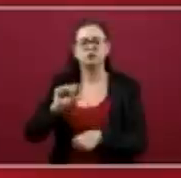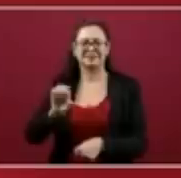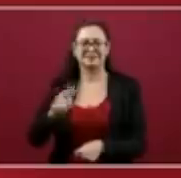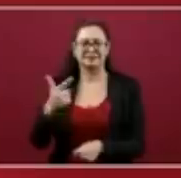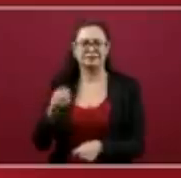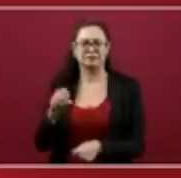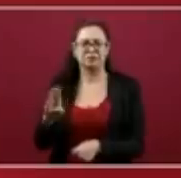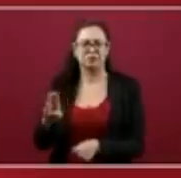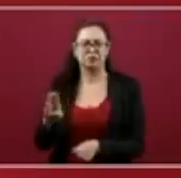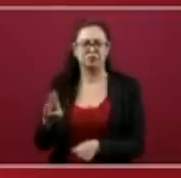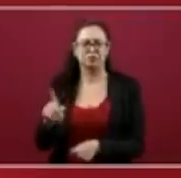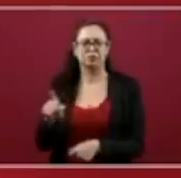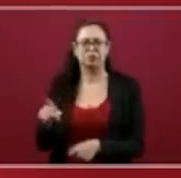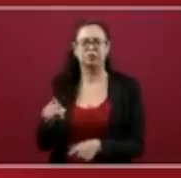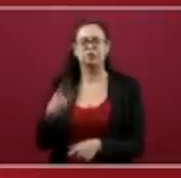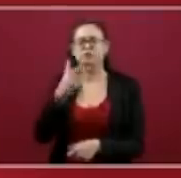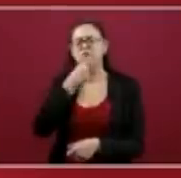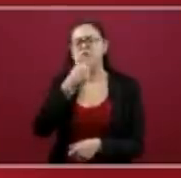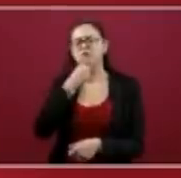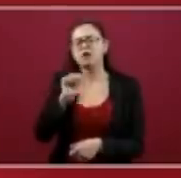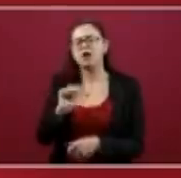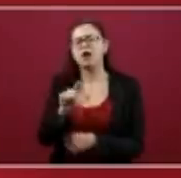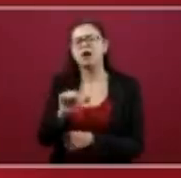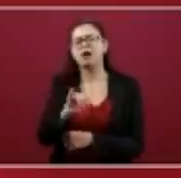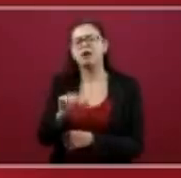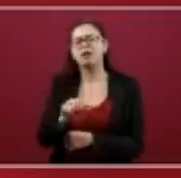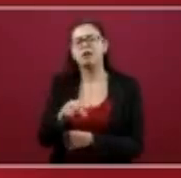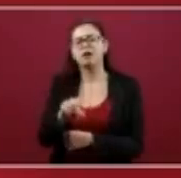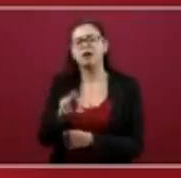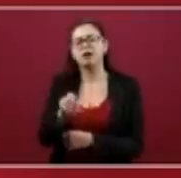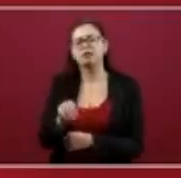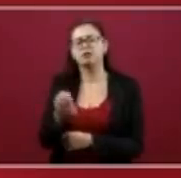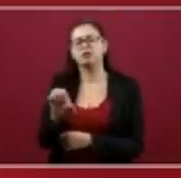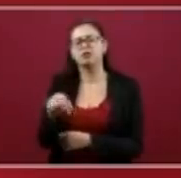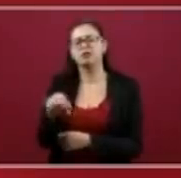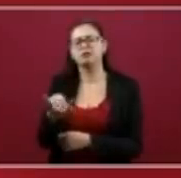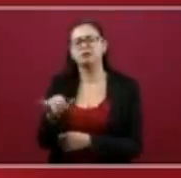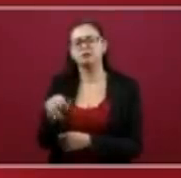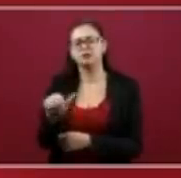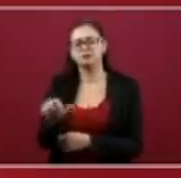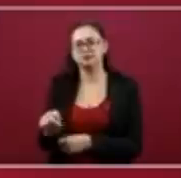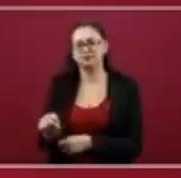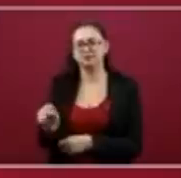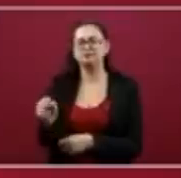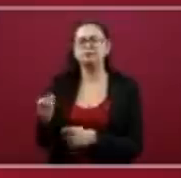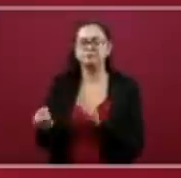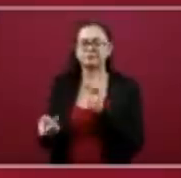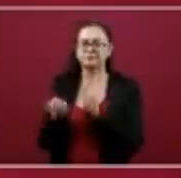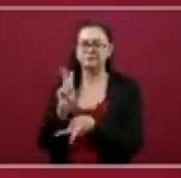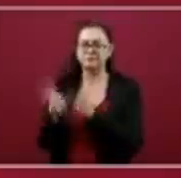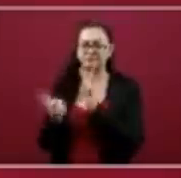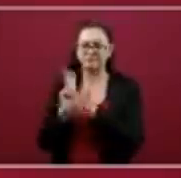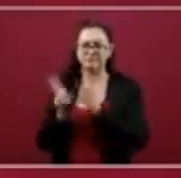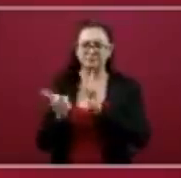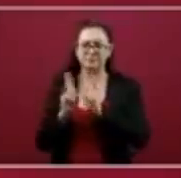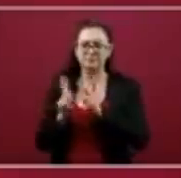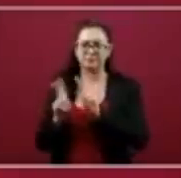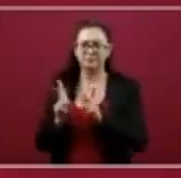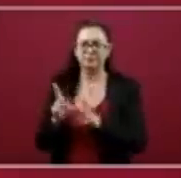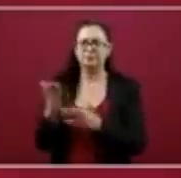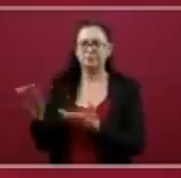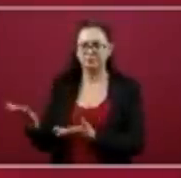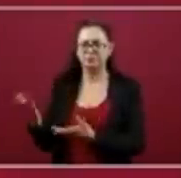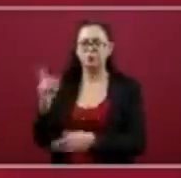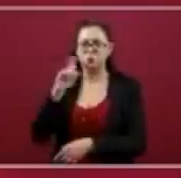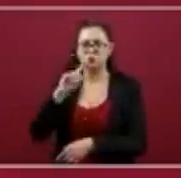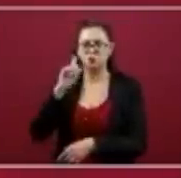Gobernación, Alejandro Encinas, para hablar con la señora